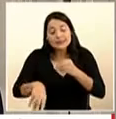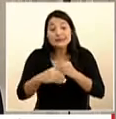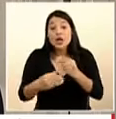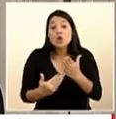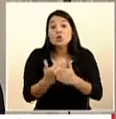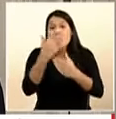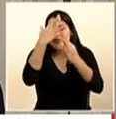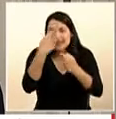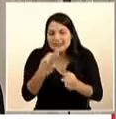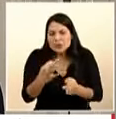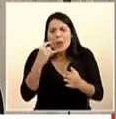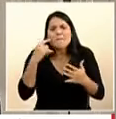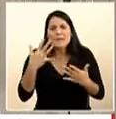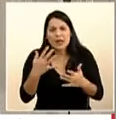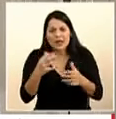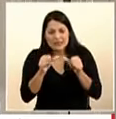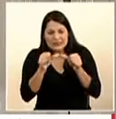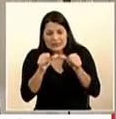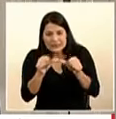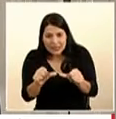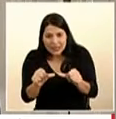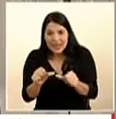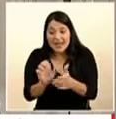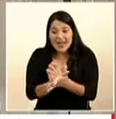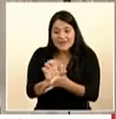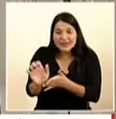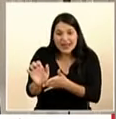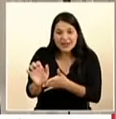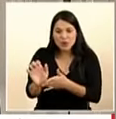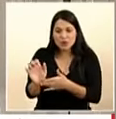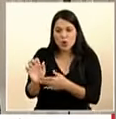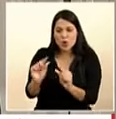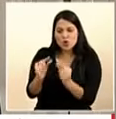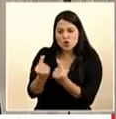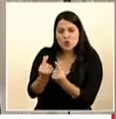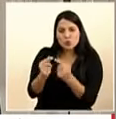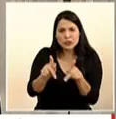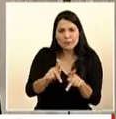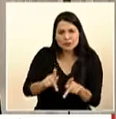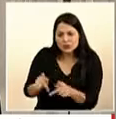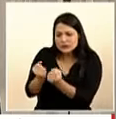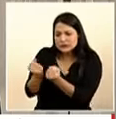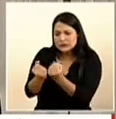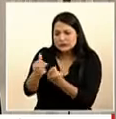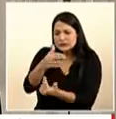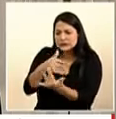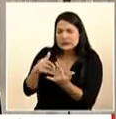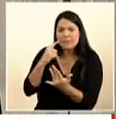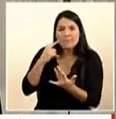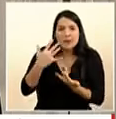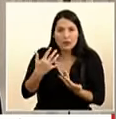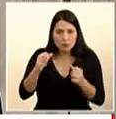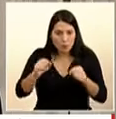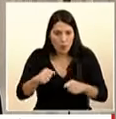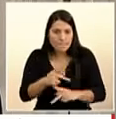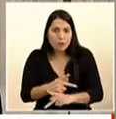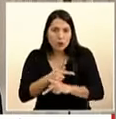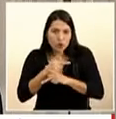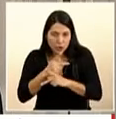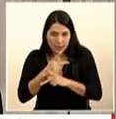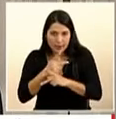haciendo que es de reducir las concentraciones de personas y proteger a la población voy a referirme